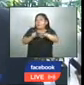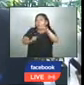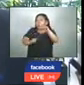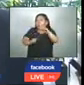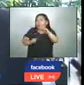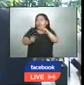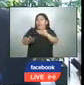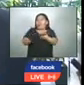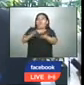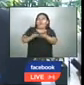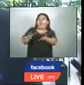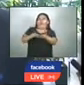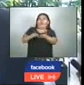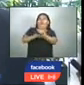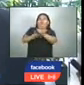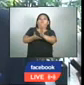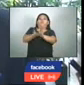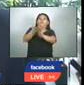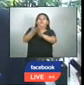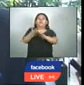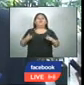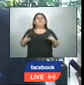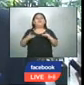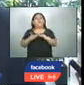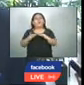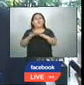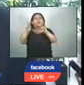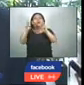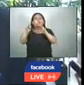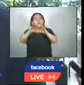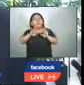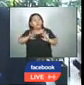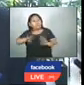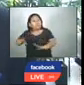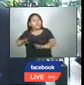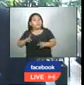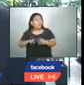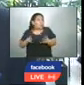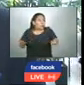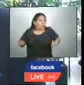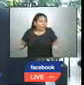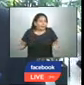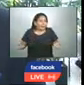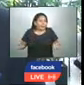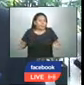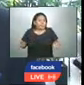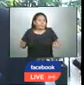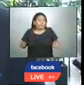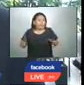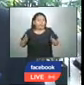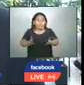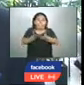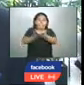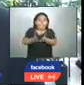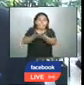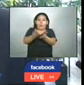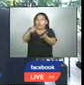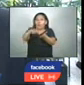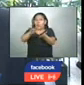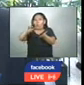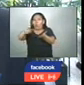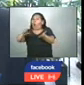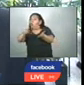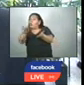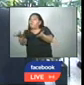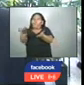cuatro veces. Y lo otro es que muchas veces no hay espacio en los barcos, se